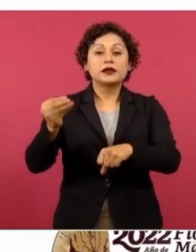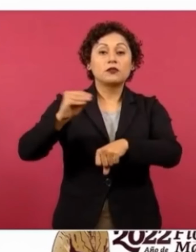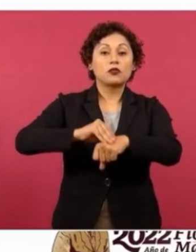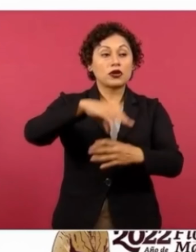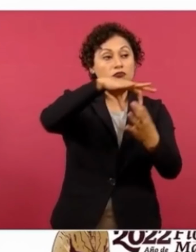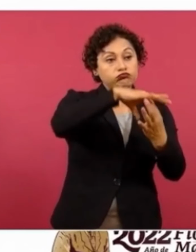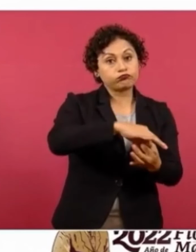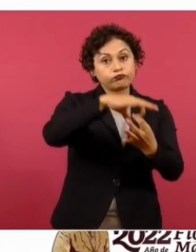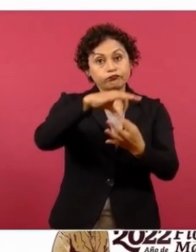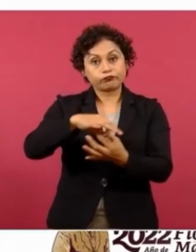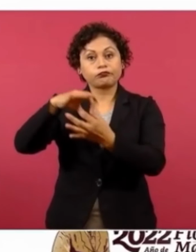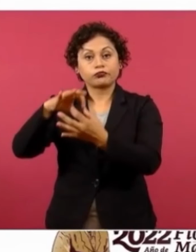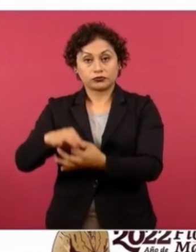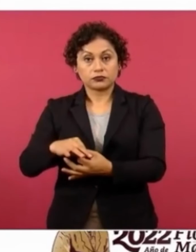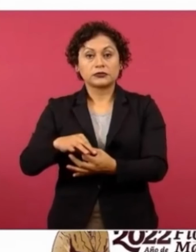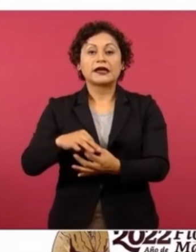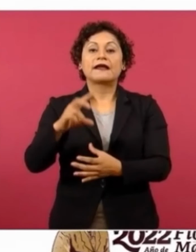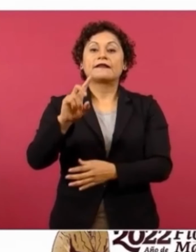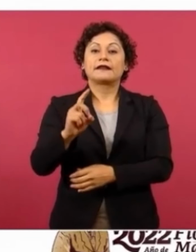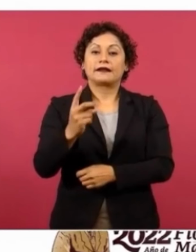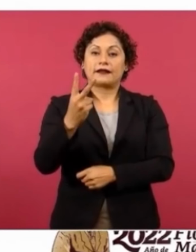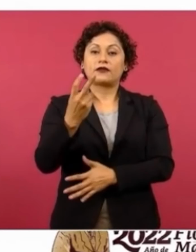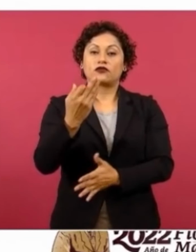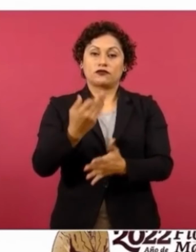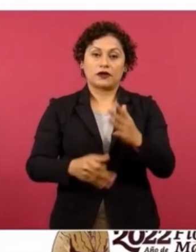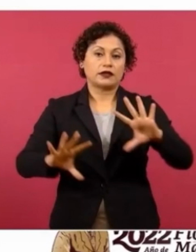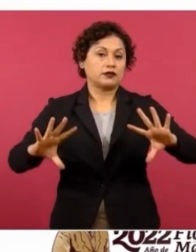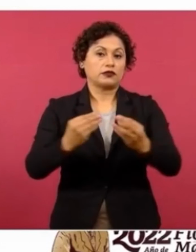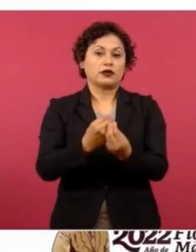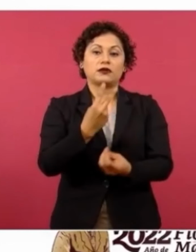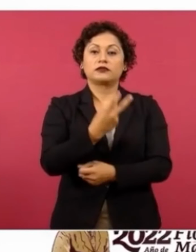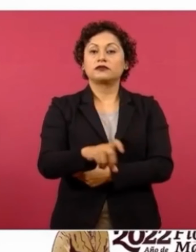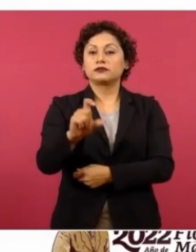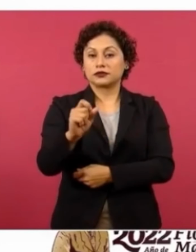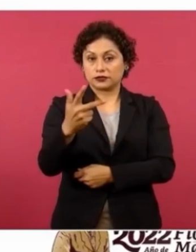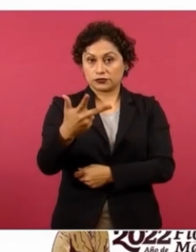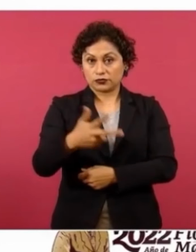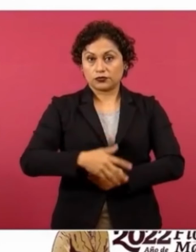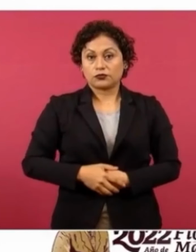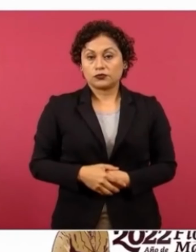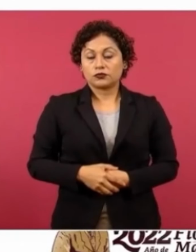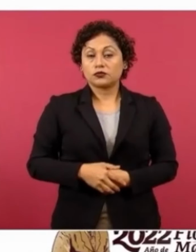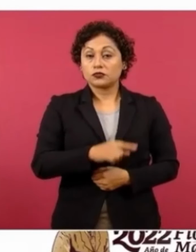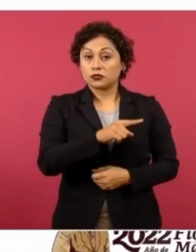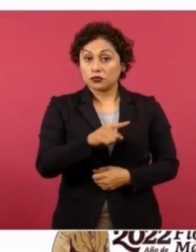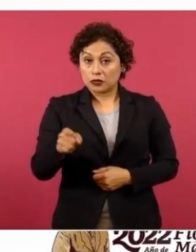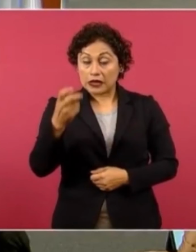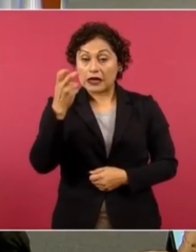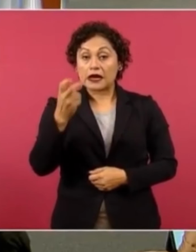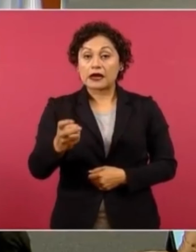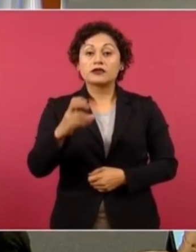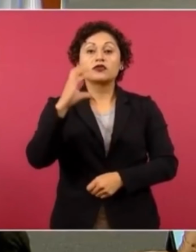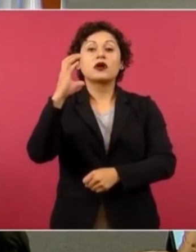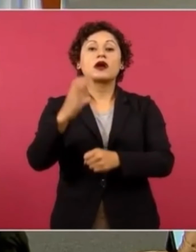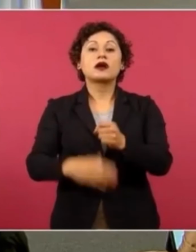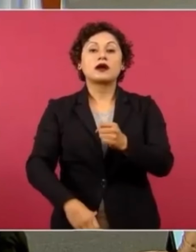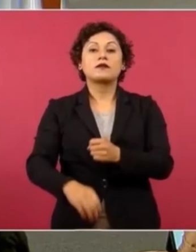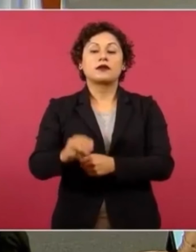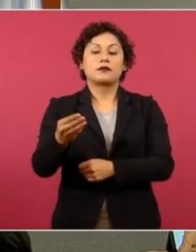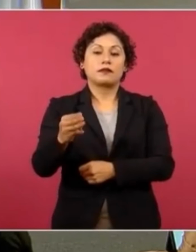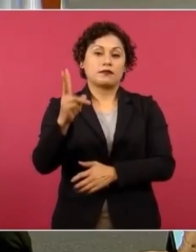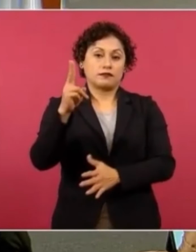solamente faltan 32 de 228. Y termina en mayo del 2023. Adelante.